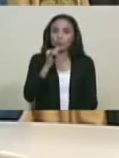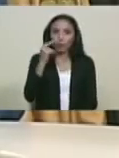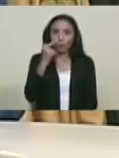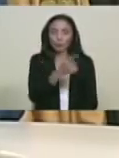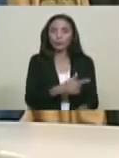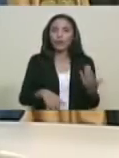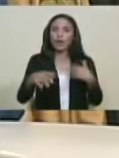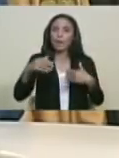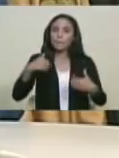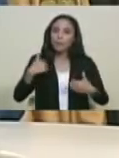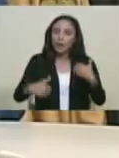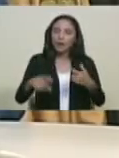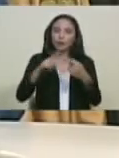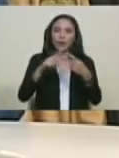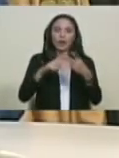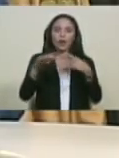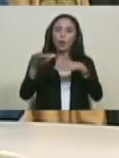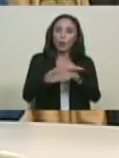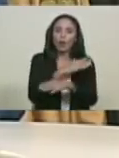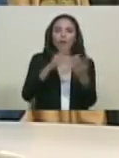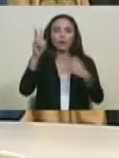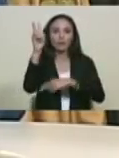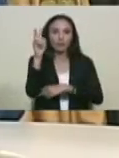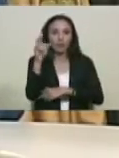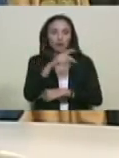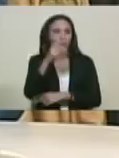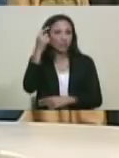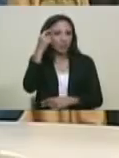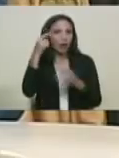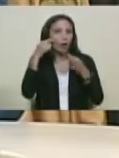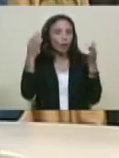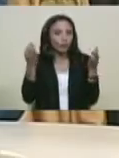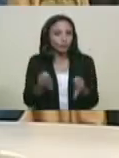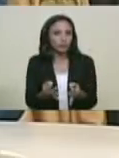días miércoles jueves y viernes